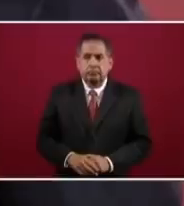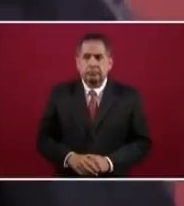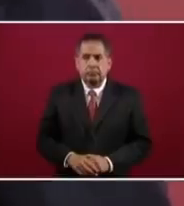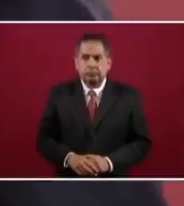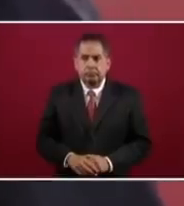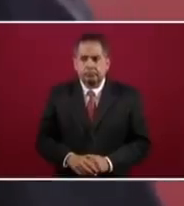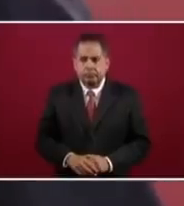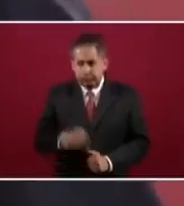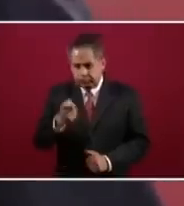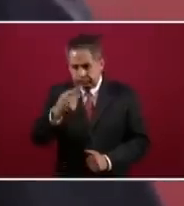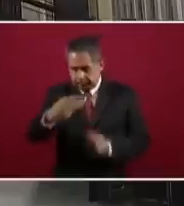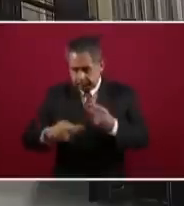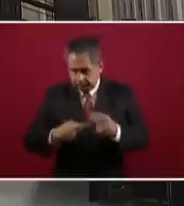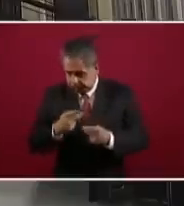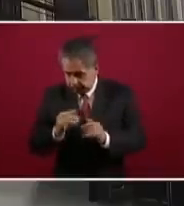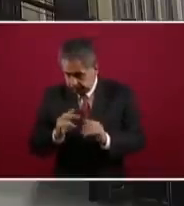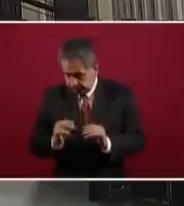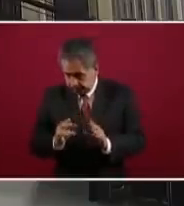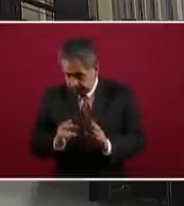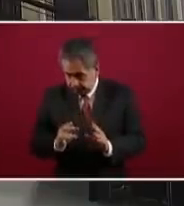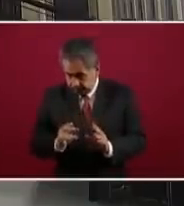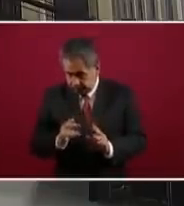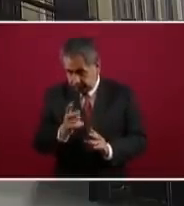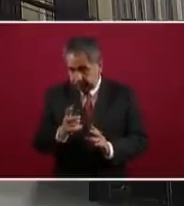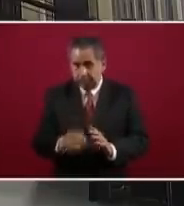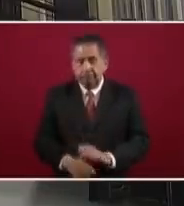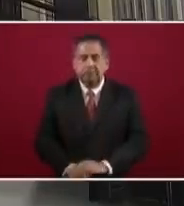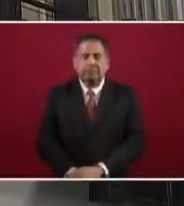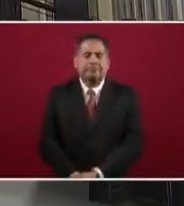Esas son tus preguntas, ¿no?